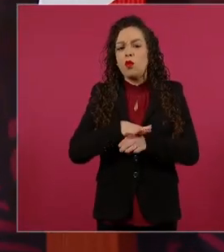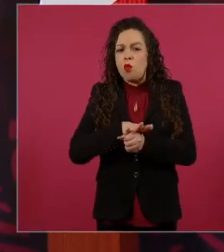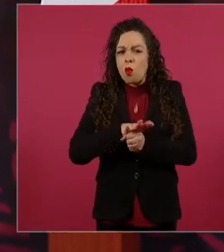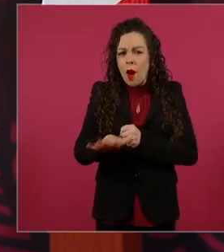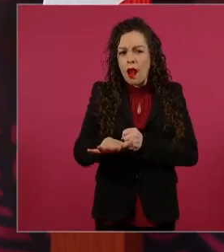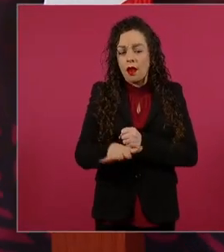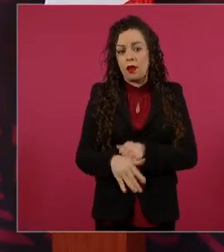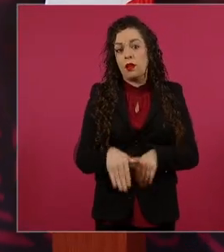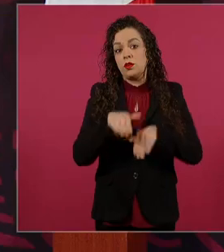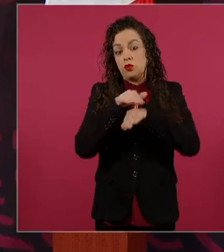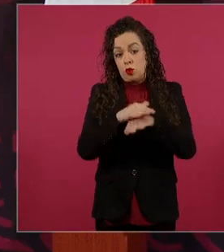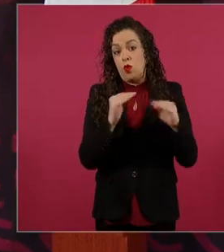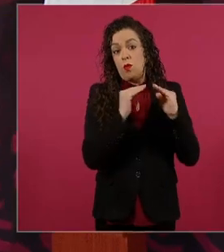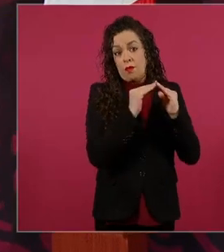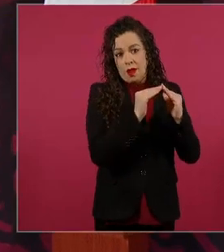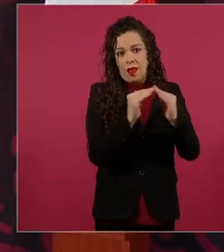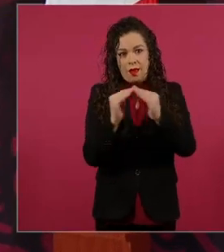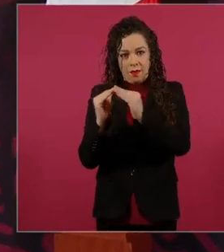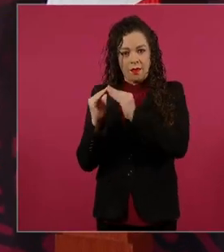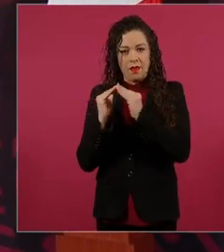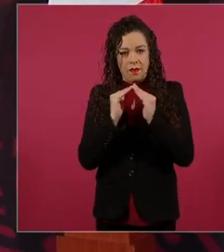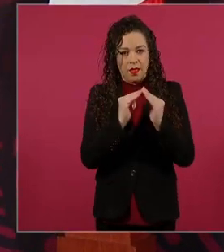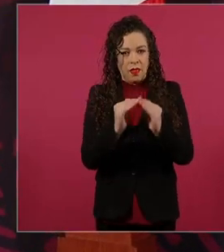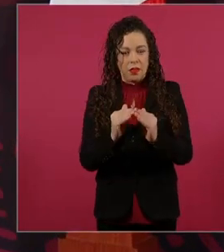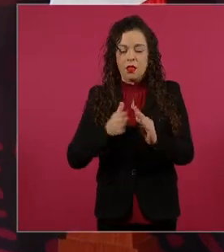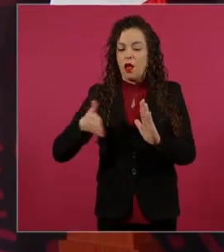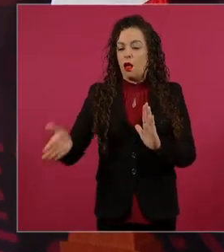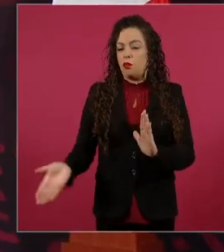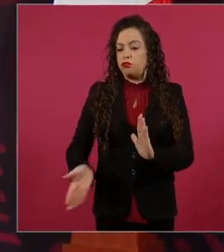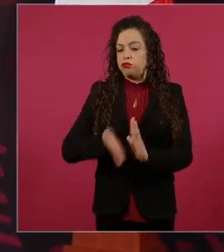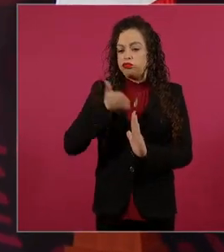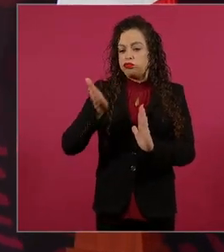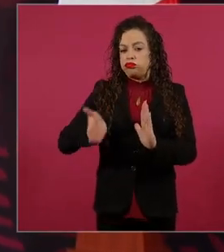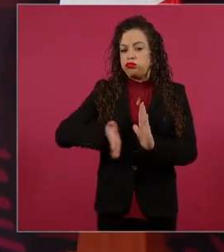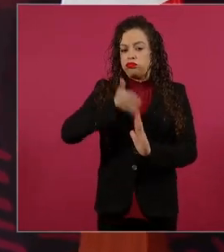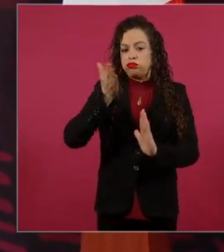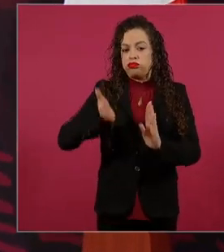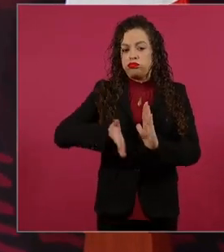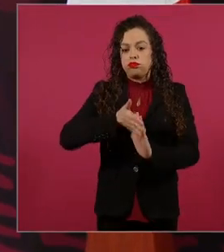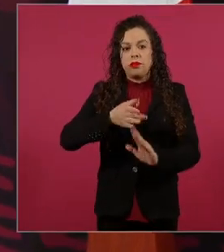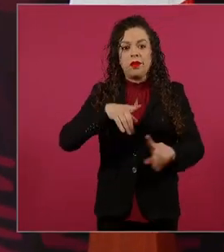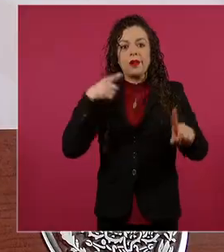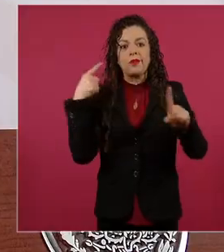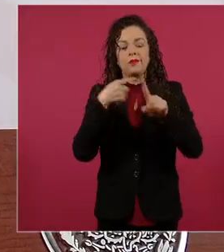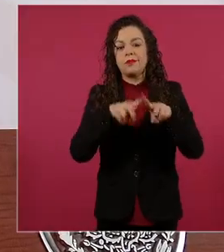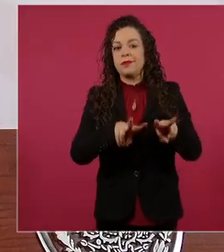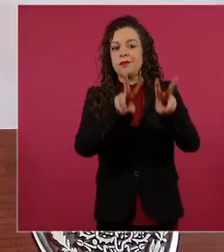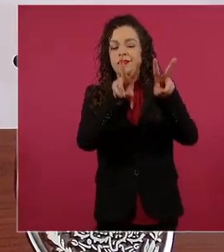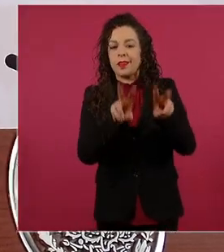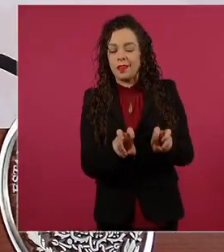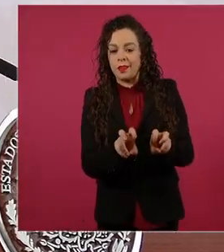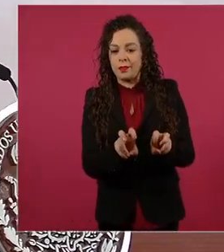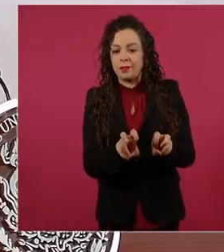se ha hecho en vivienda, tanto